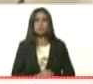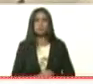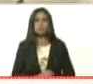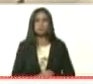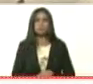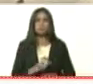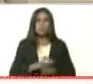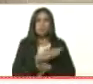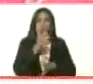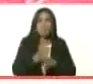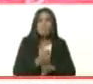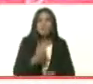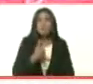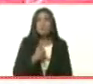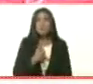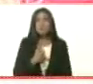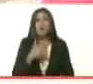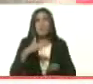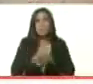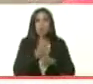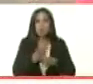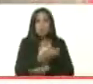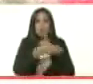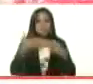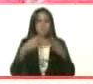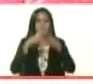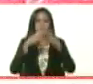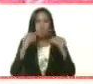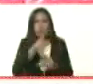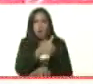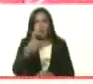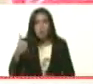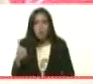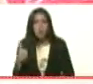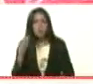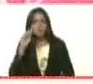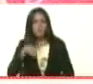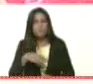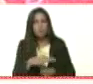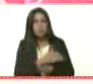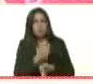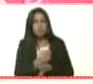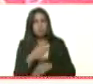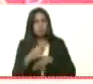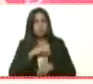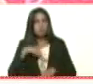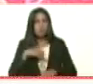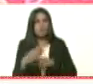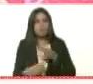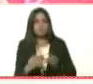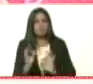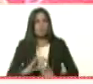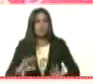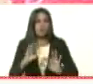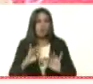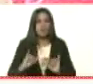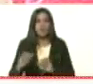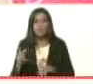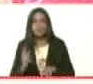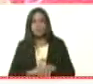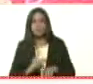por mi culpa, por vuestra culpa, por nuestra culpa, no hemos hecho lo que había que hacer en este